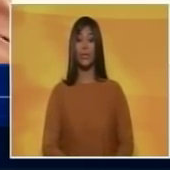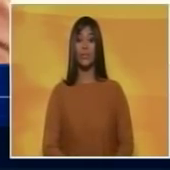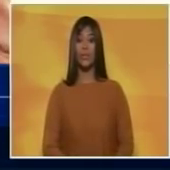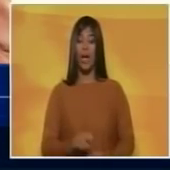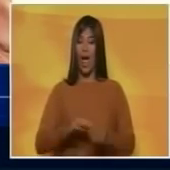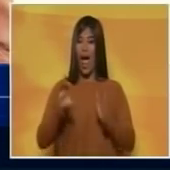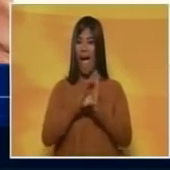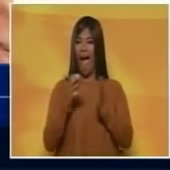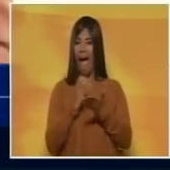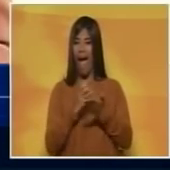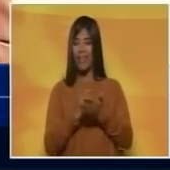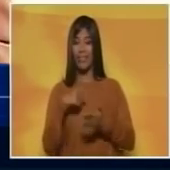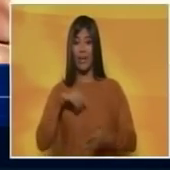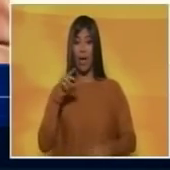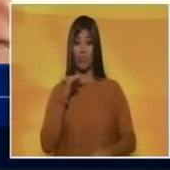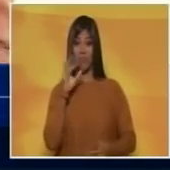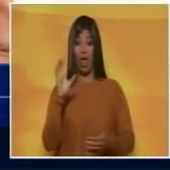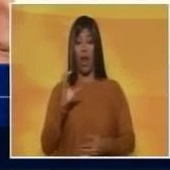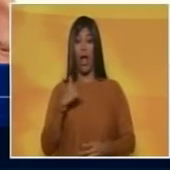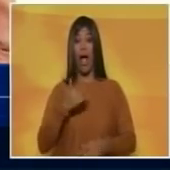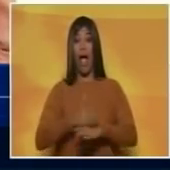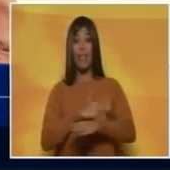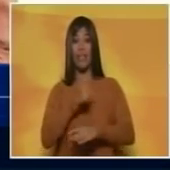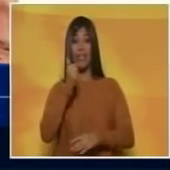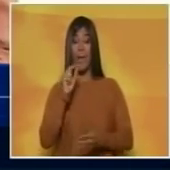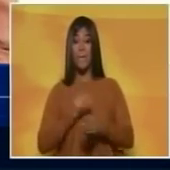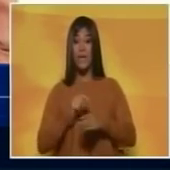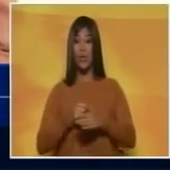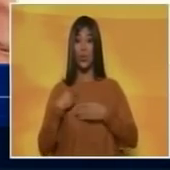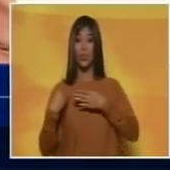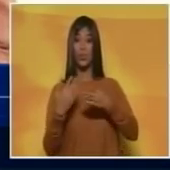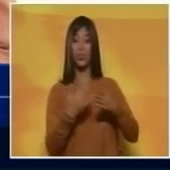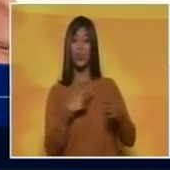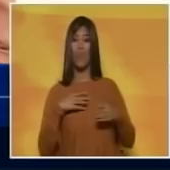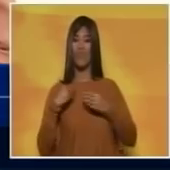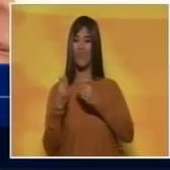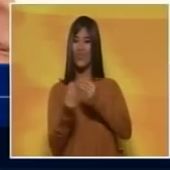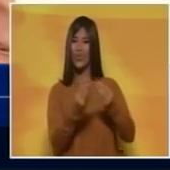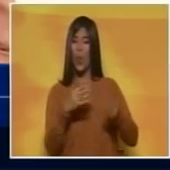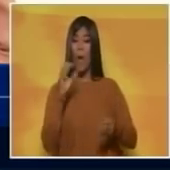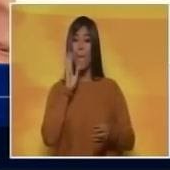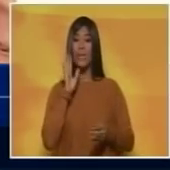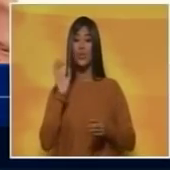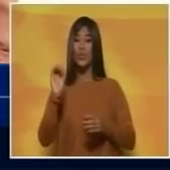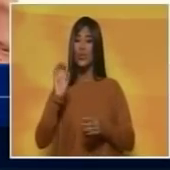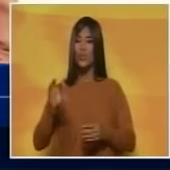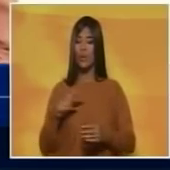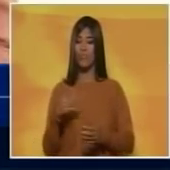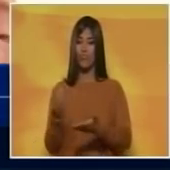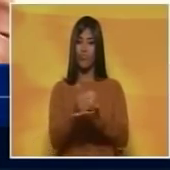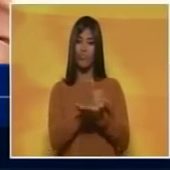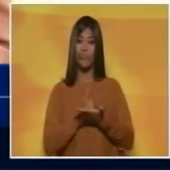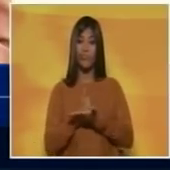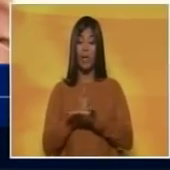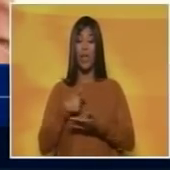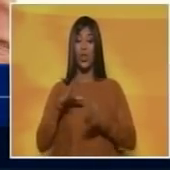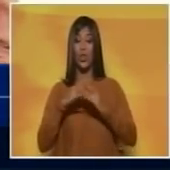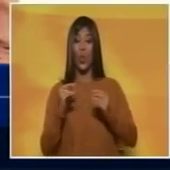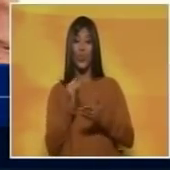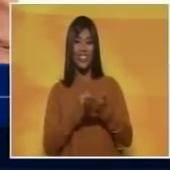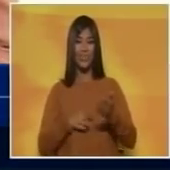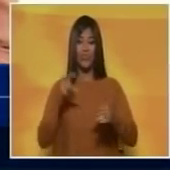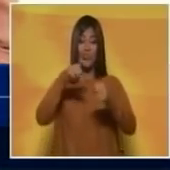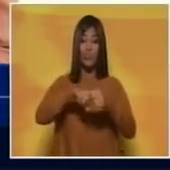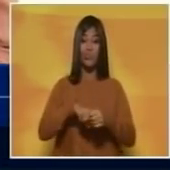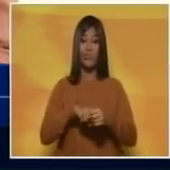al oeste de la ciudad. Aquí hace breves minutos terminó una jornada de equipamiento para la recolección de basura. Todo esto se inscribe dentro del